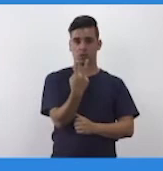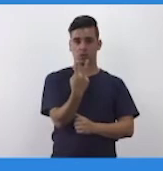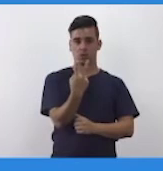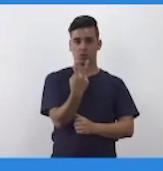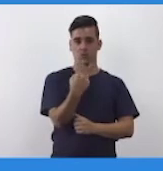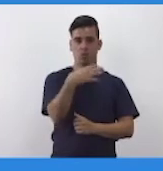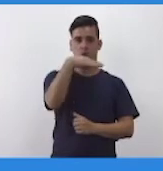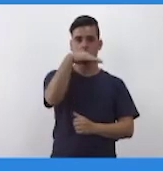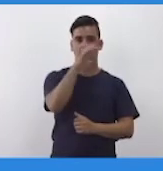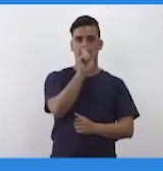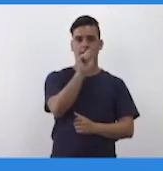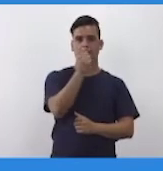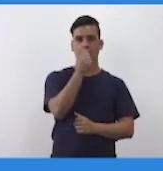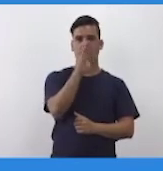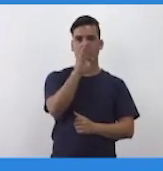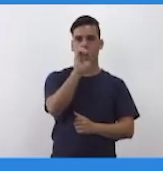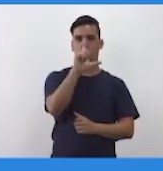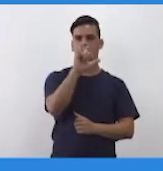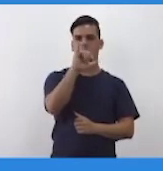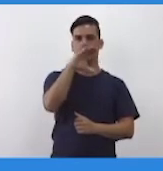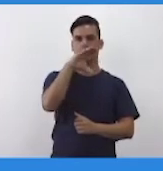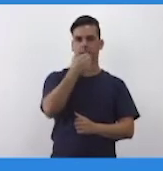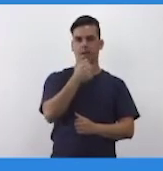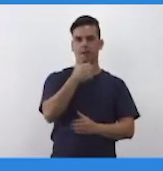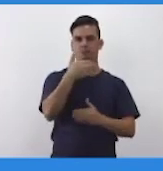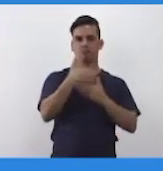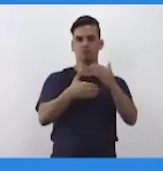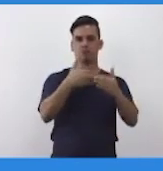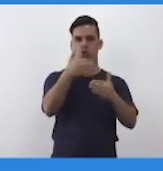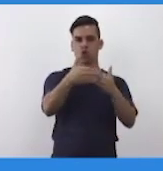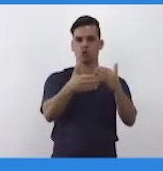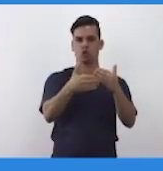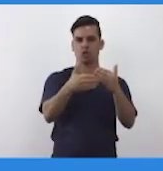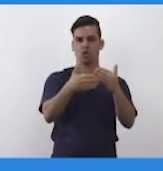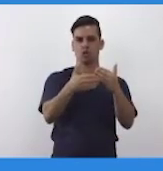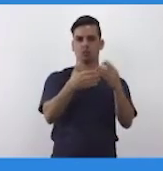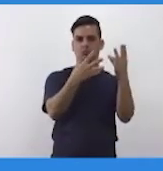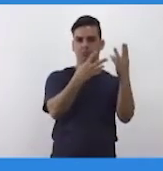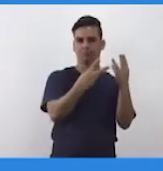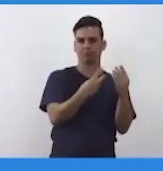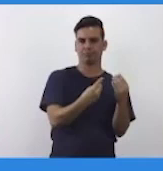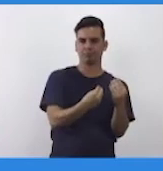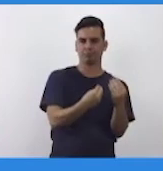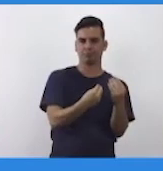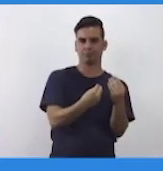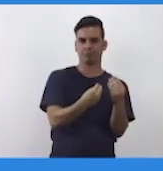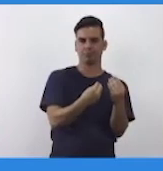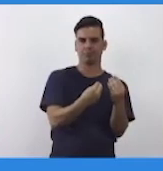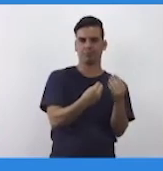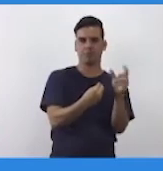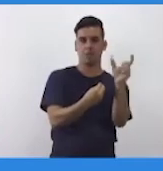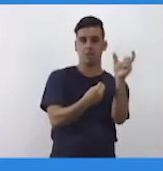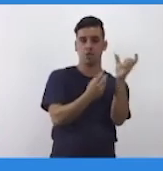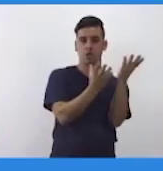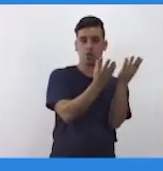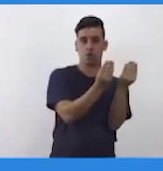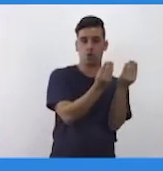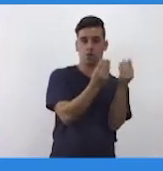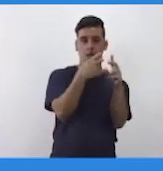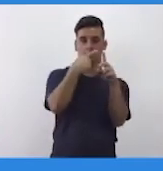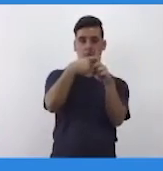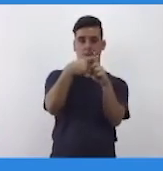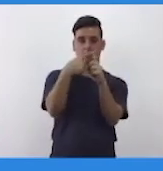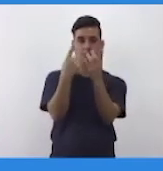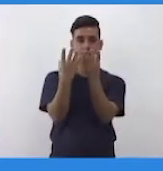que constituyen procesos de obtención de ATP como fuente de energía que